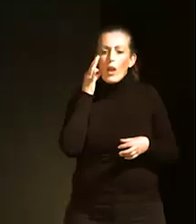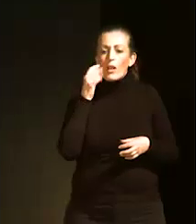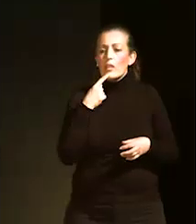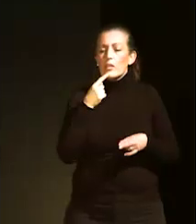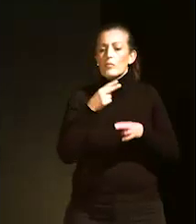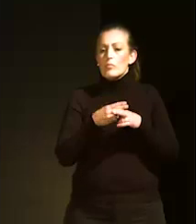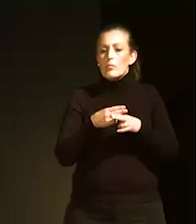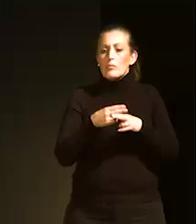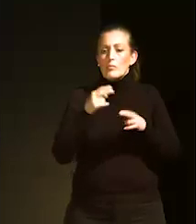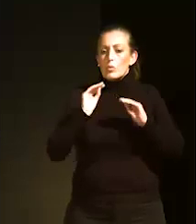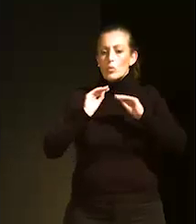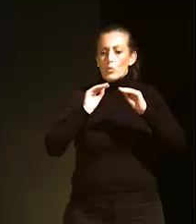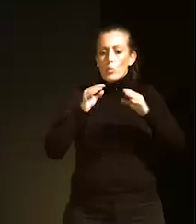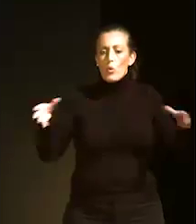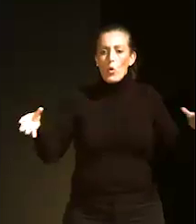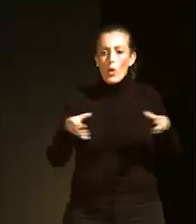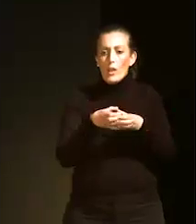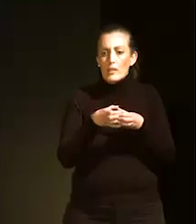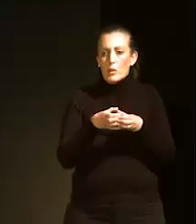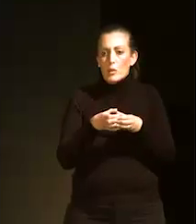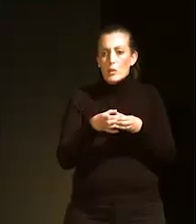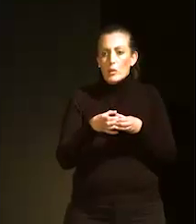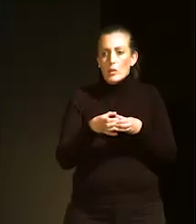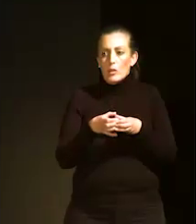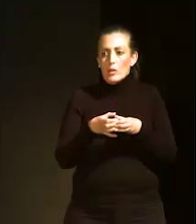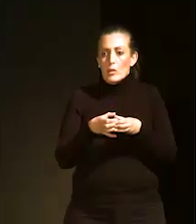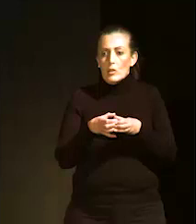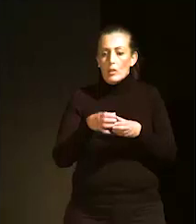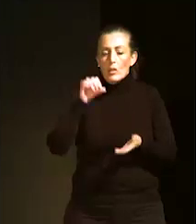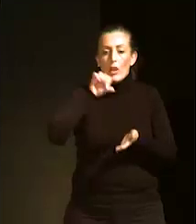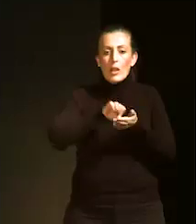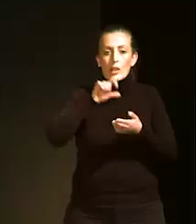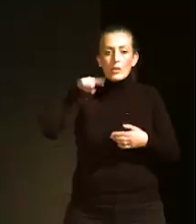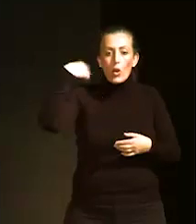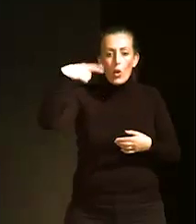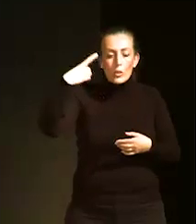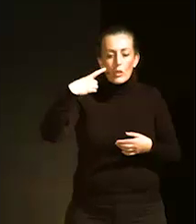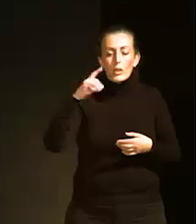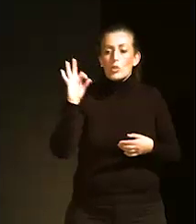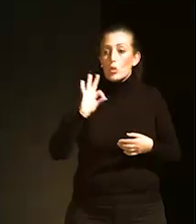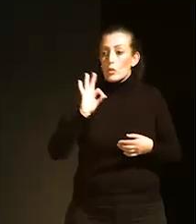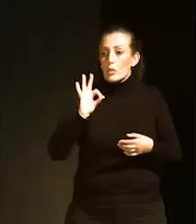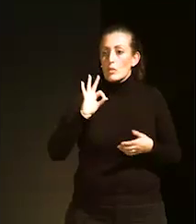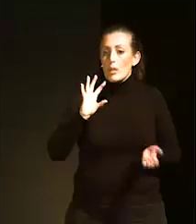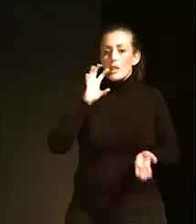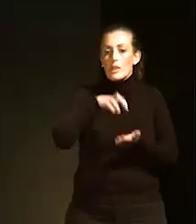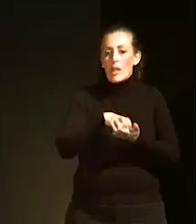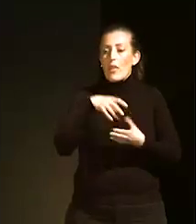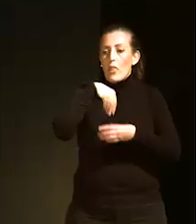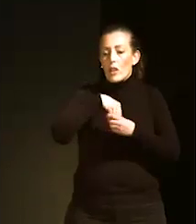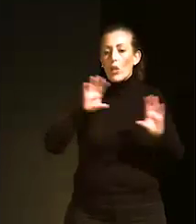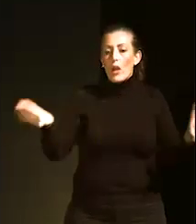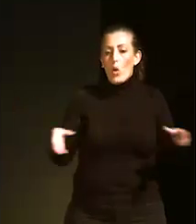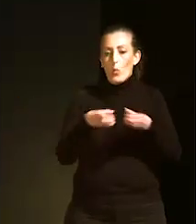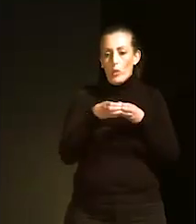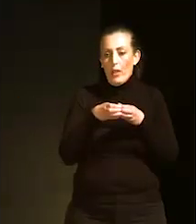deciden conformar su propio colectivo el centro cultural soft y tiene una hermosa sede en su comunidad